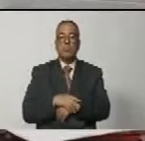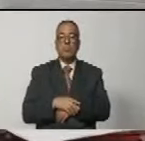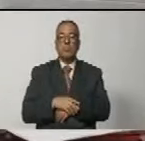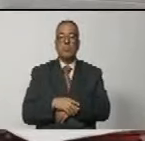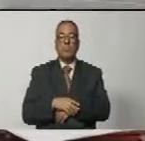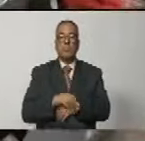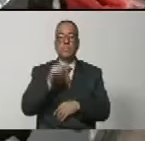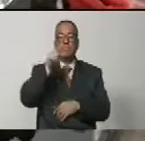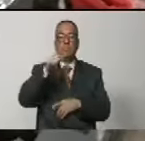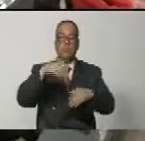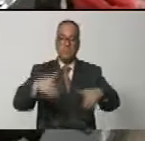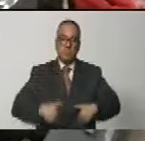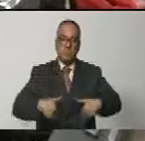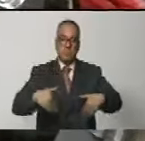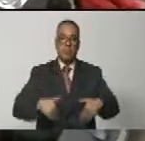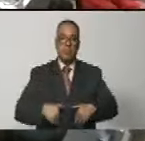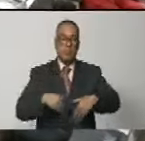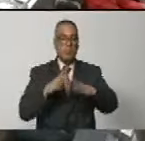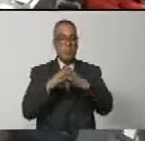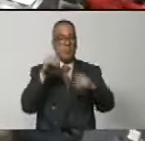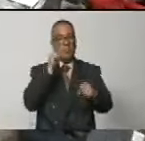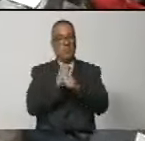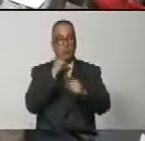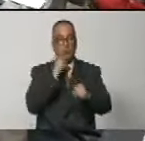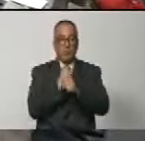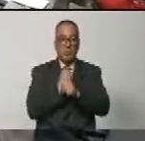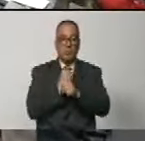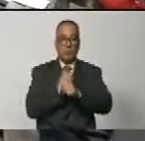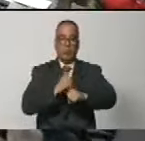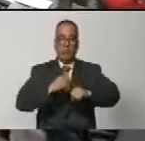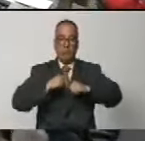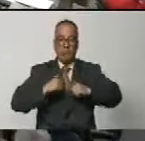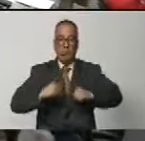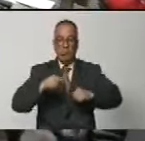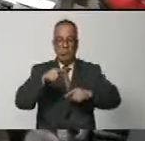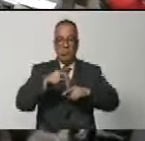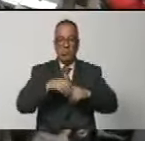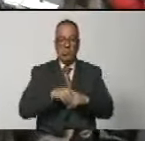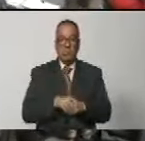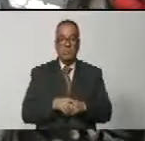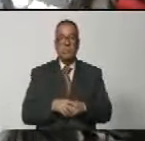Venezuela, el esfuerzo, el trabajo, el tesón.